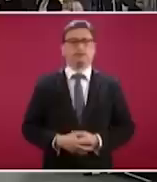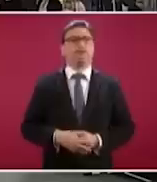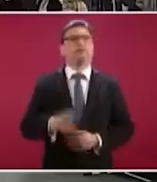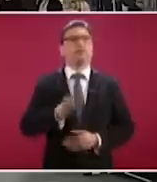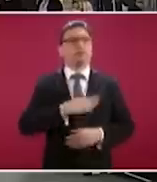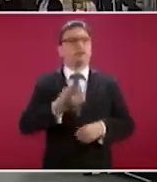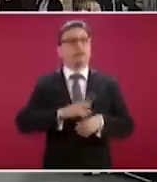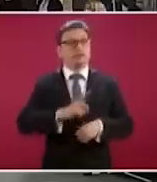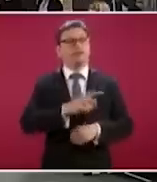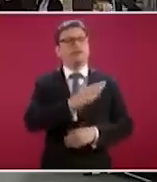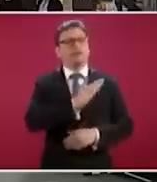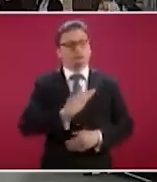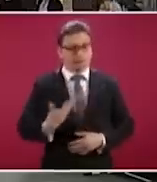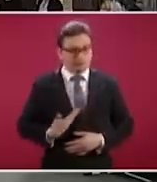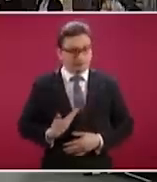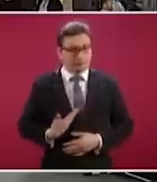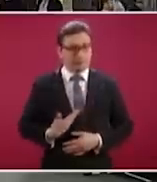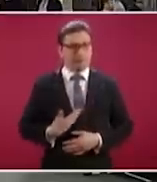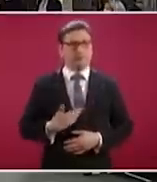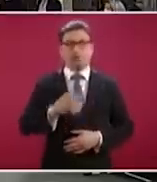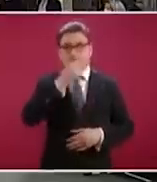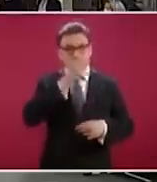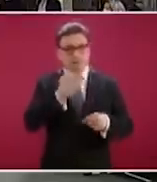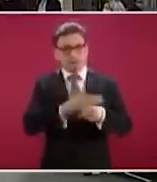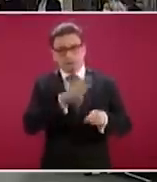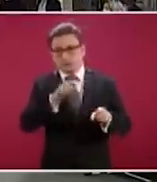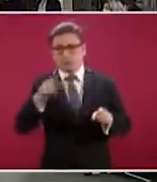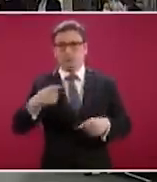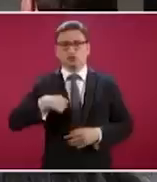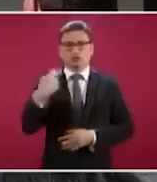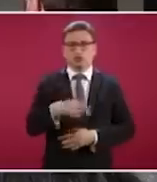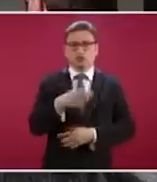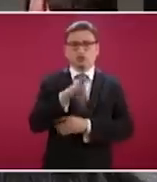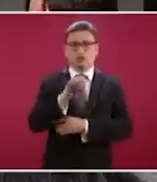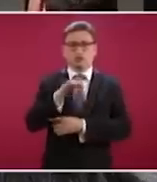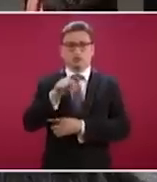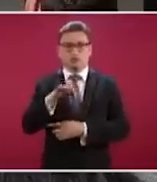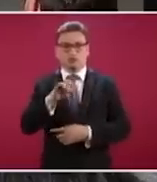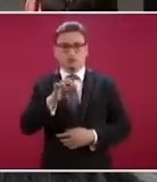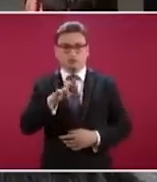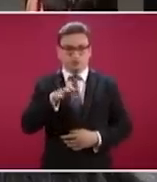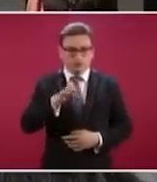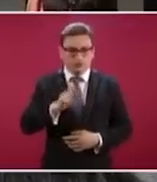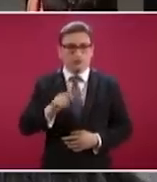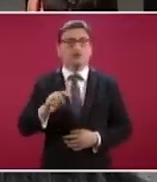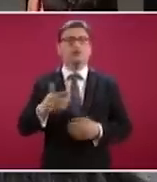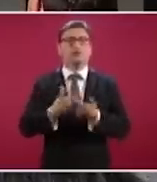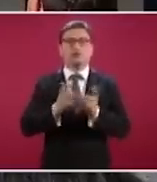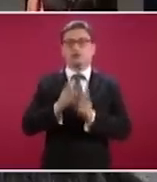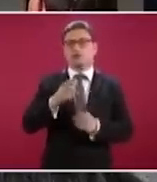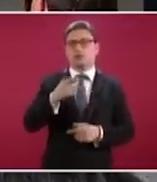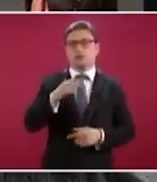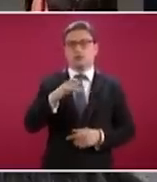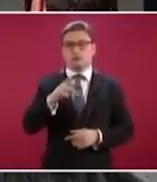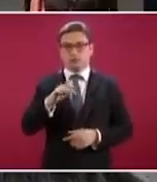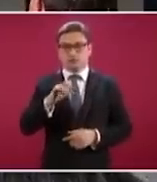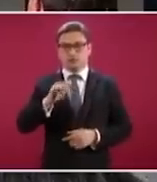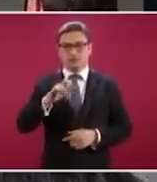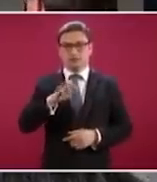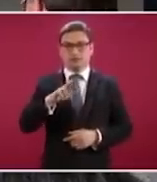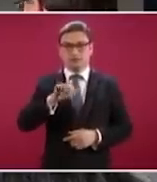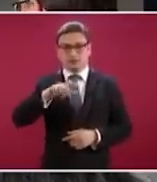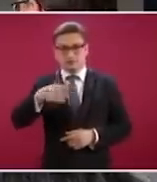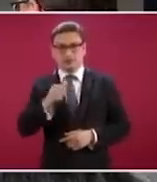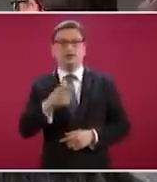Muy buenos días, presidente y secretarios. Mi nombre es Ramón Flores de Los Ángeles Press de Guadalupe Lizárraga. Presidente, el 10